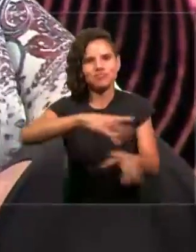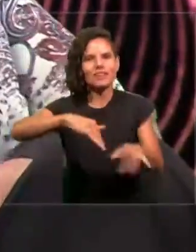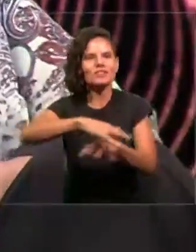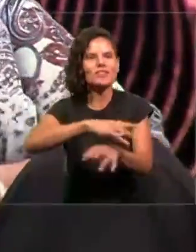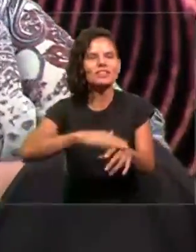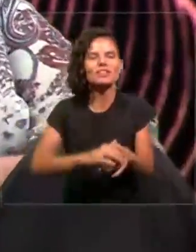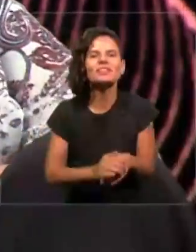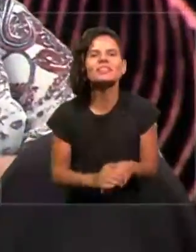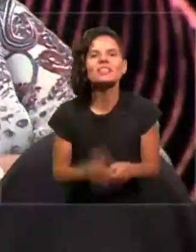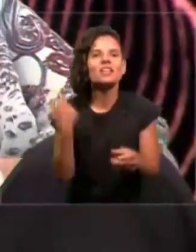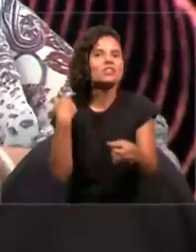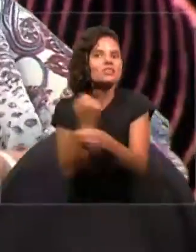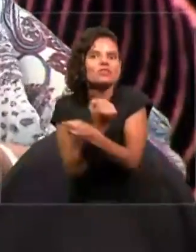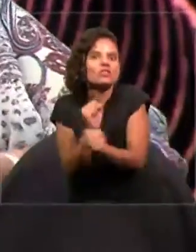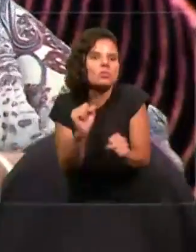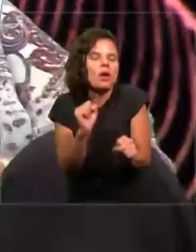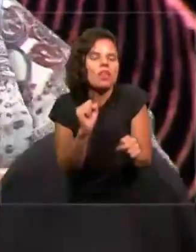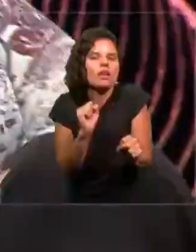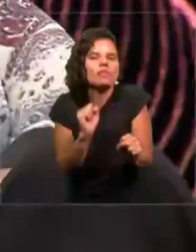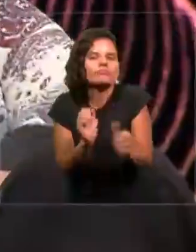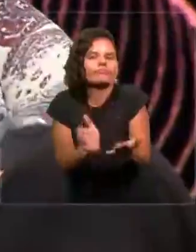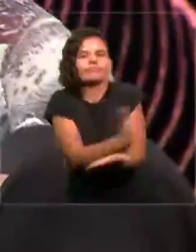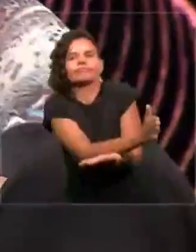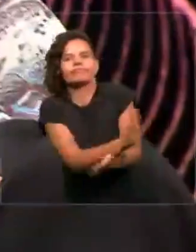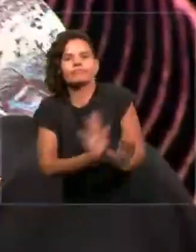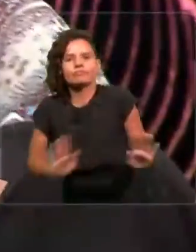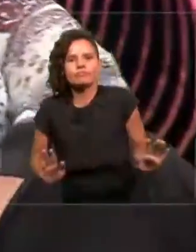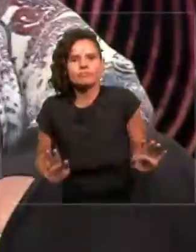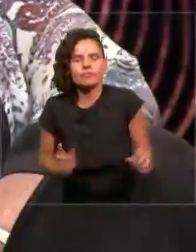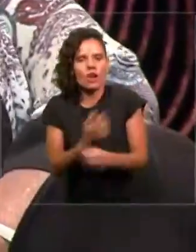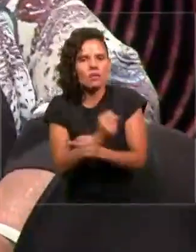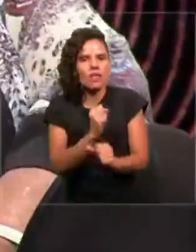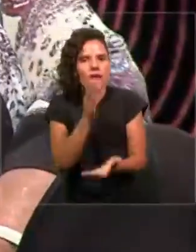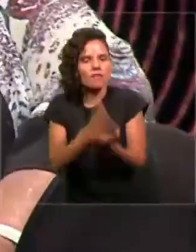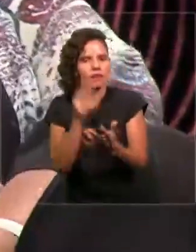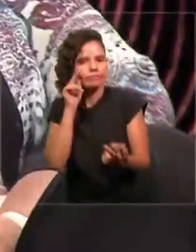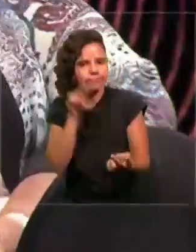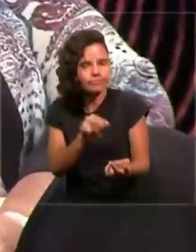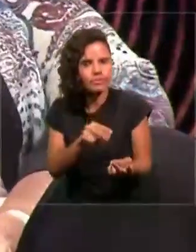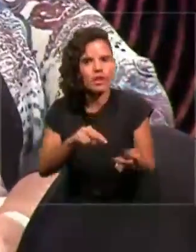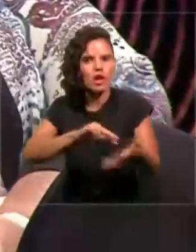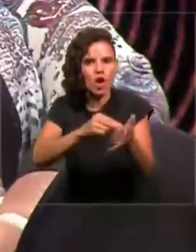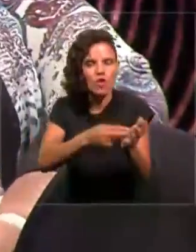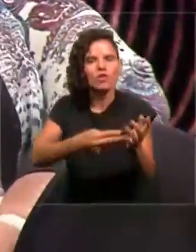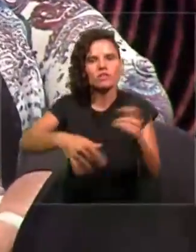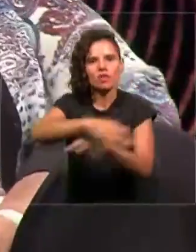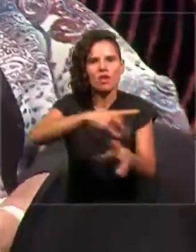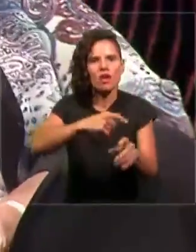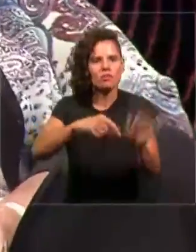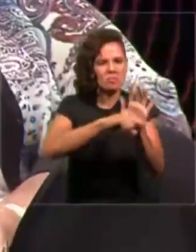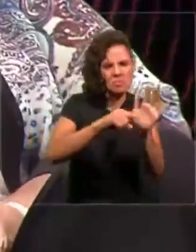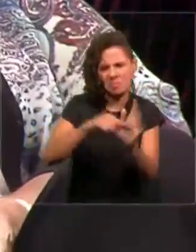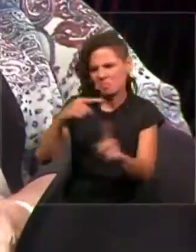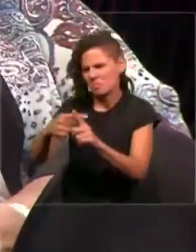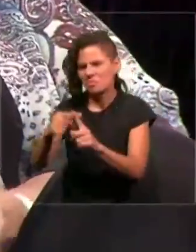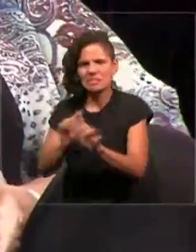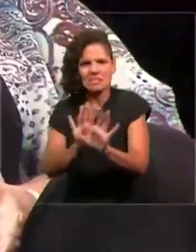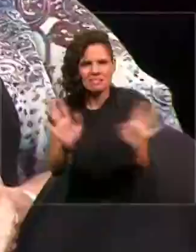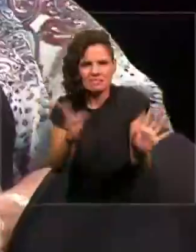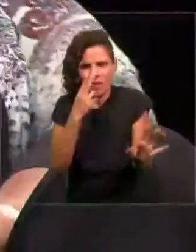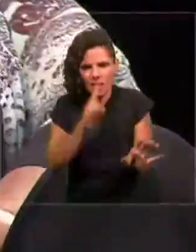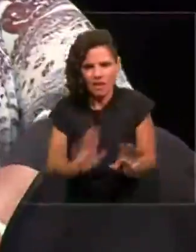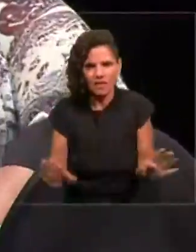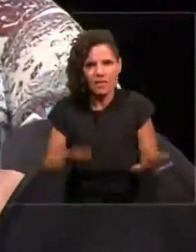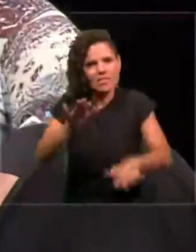condición incluso de posibilidad de cierta polea. El conflicto en sí mismo no es positivo y negativo, depende de las